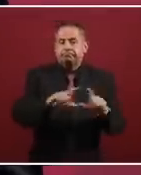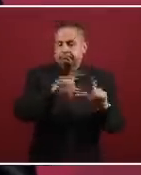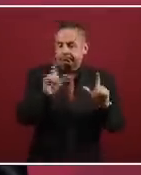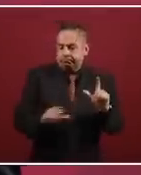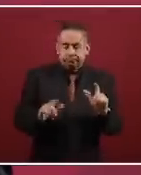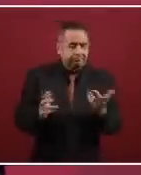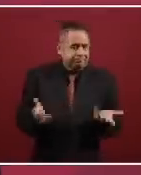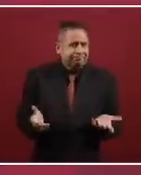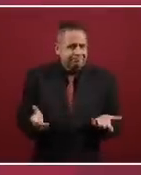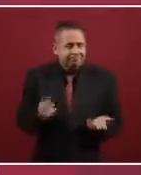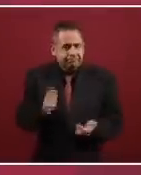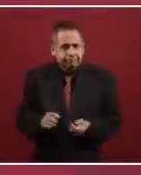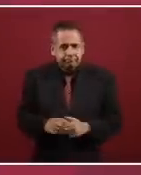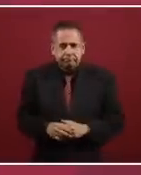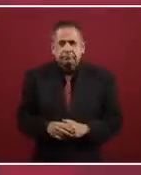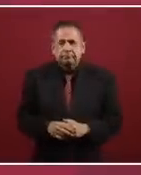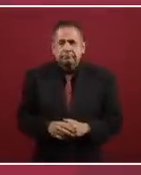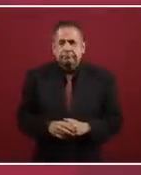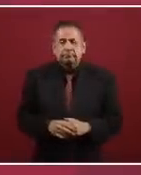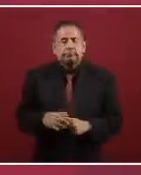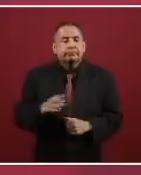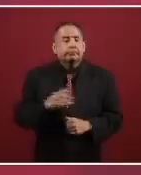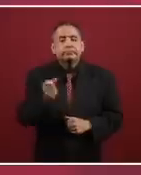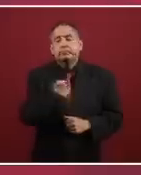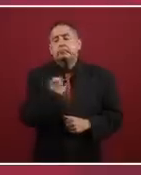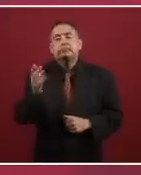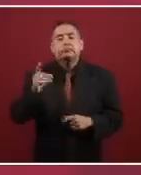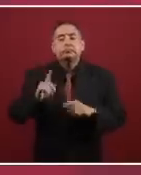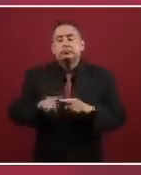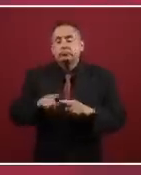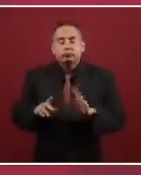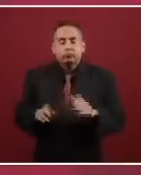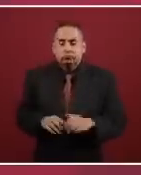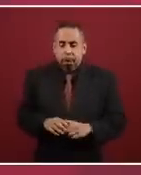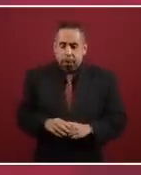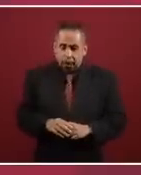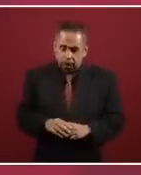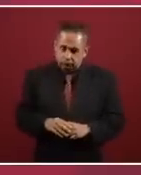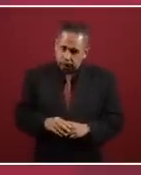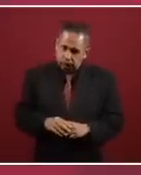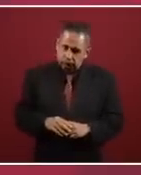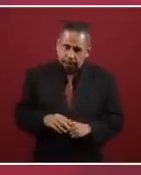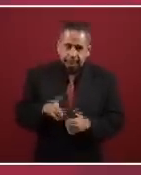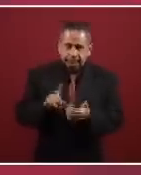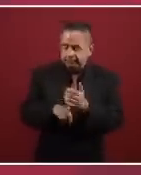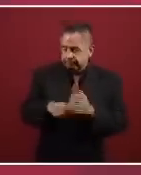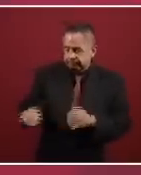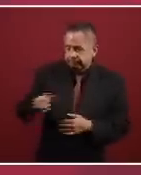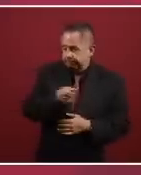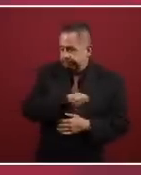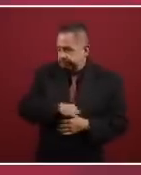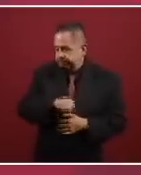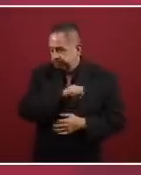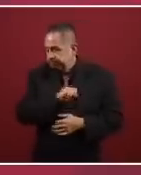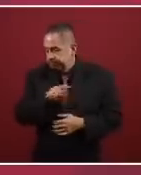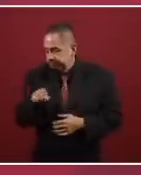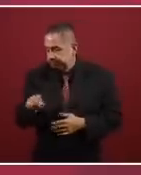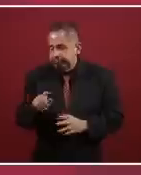Incluso hay quienes, por motivos de salud